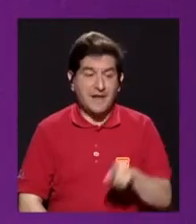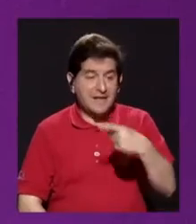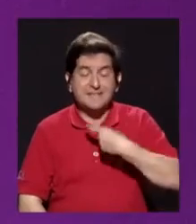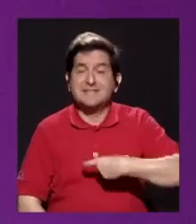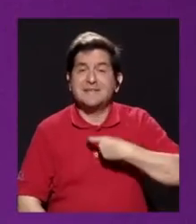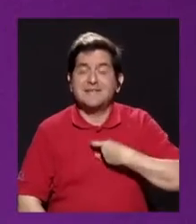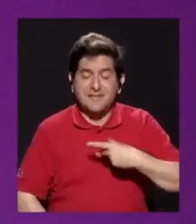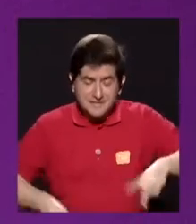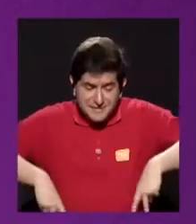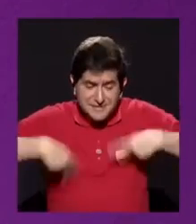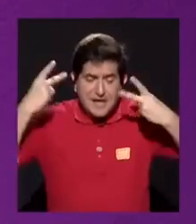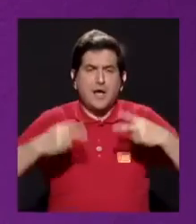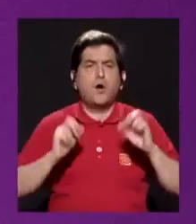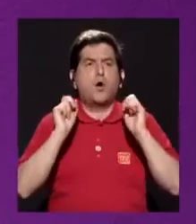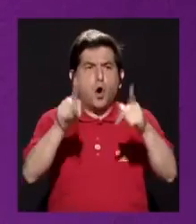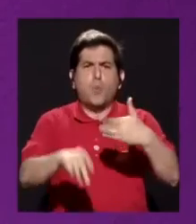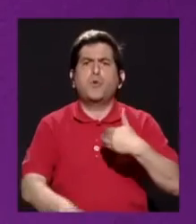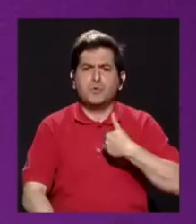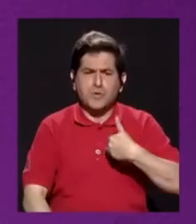de vivir, uno,